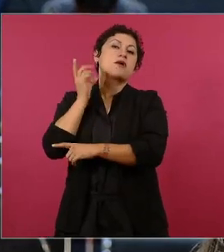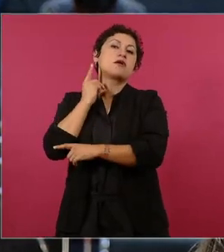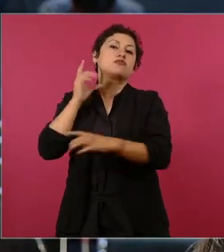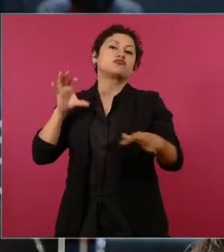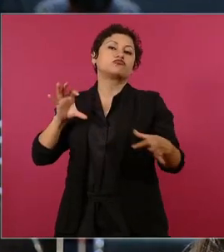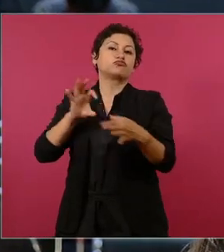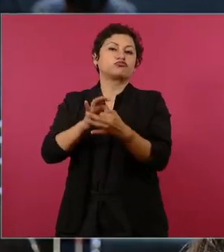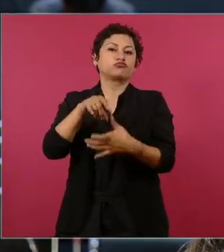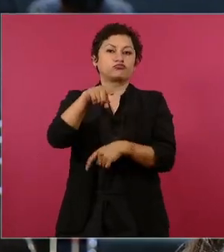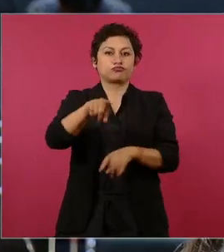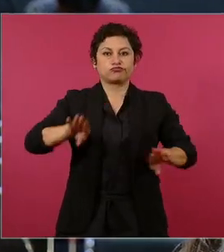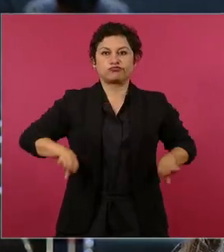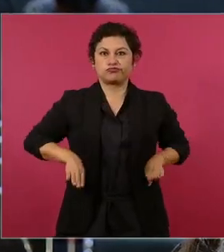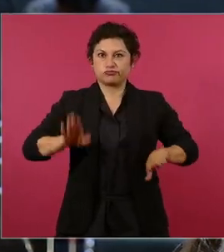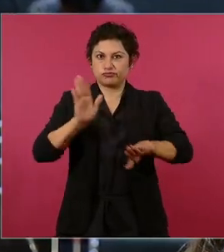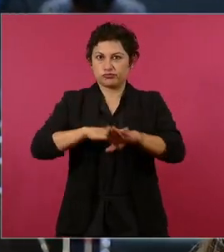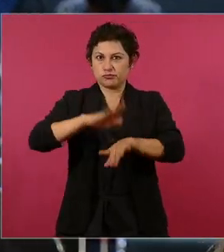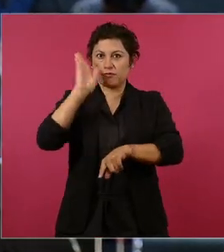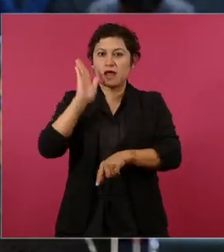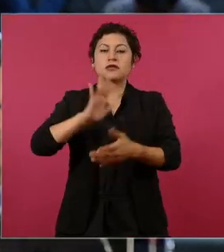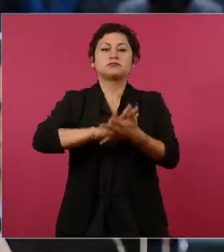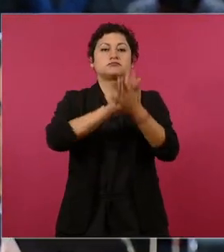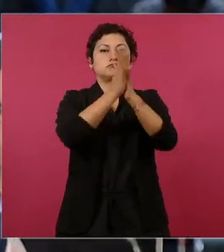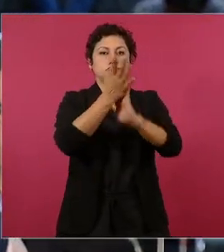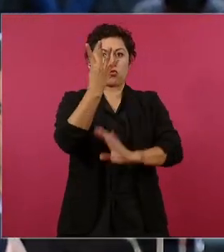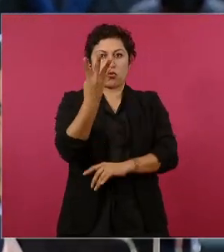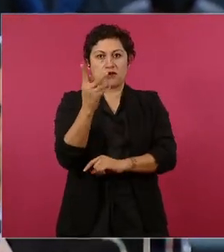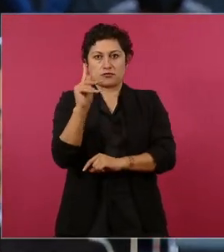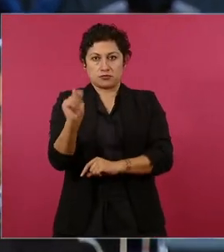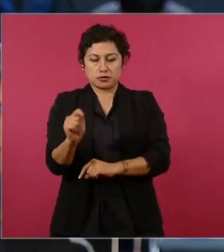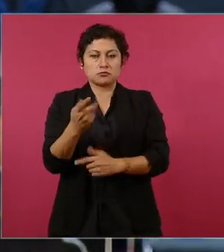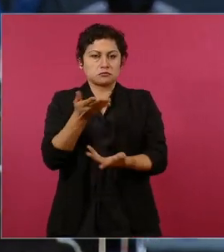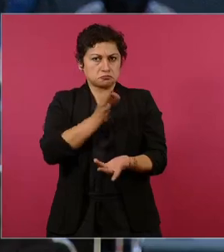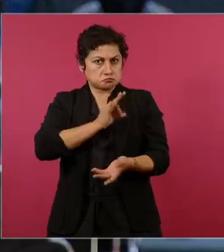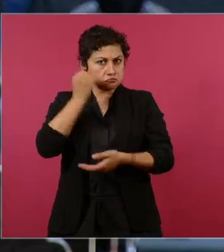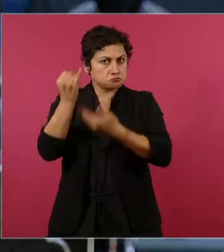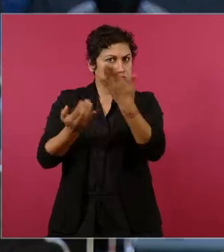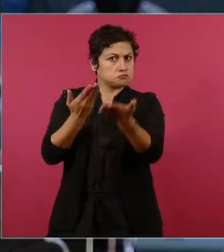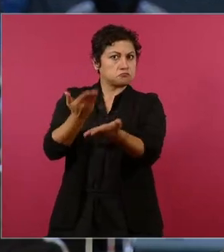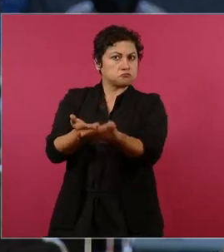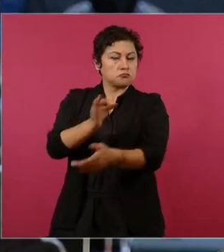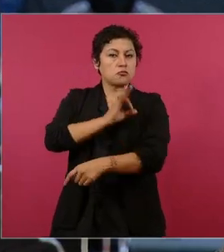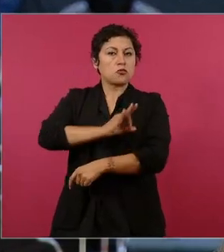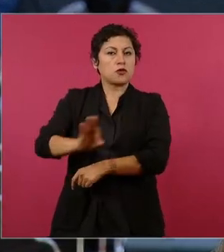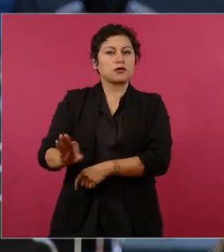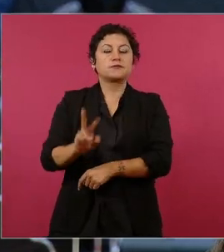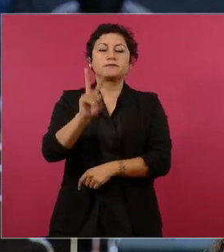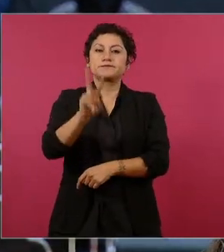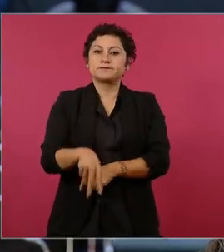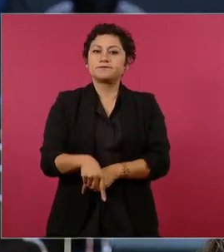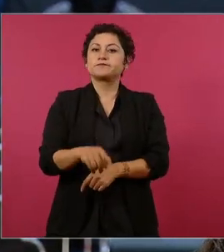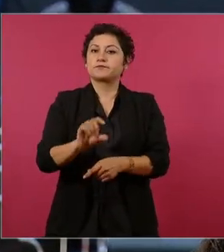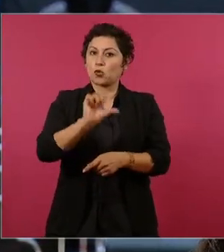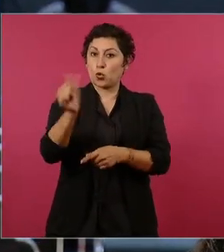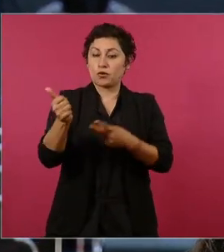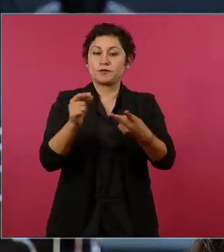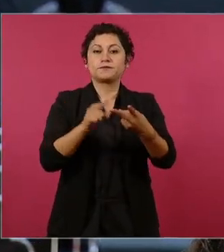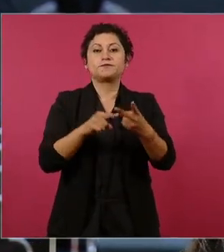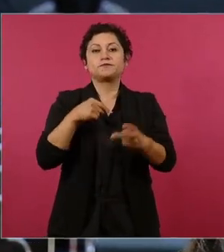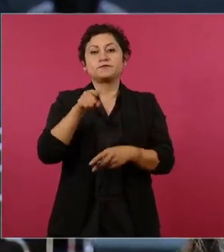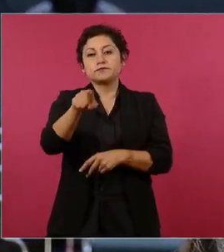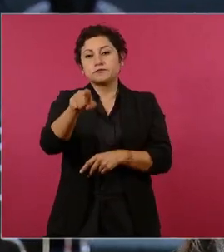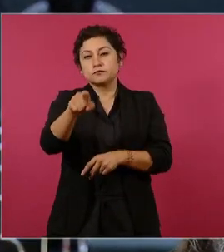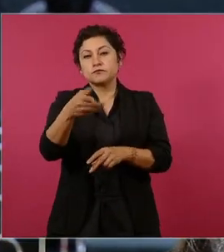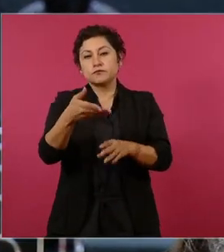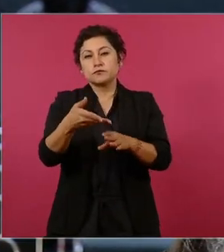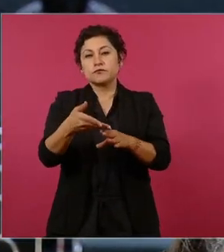cuarta transformación, por un lado. Y en ese mismo sentido coincide aquel líder que usted nombró cuando era